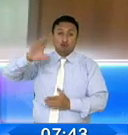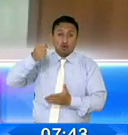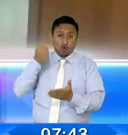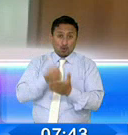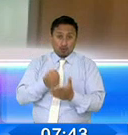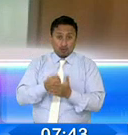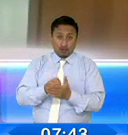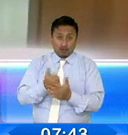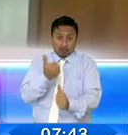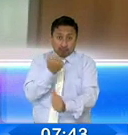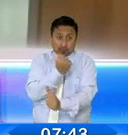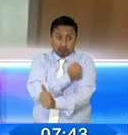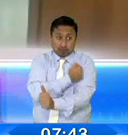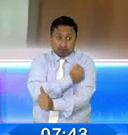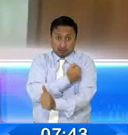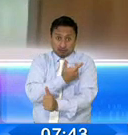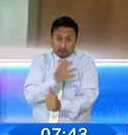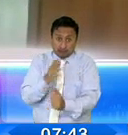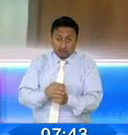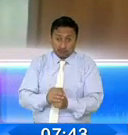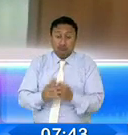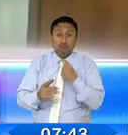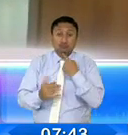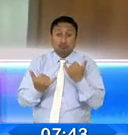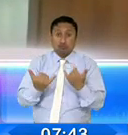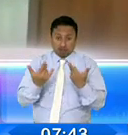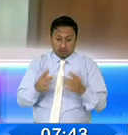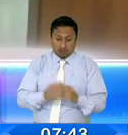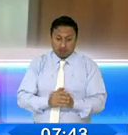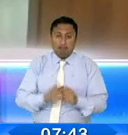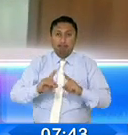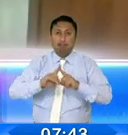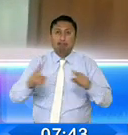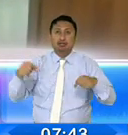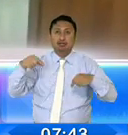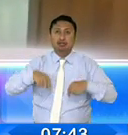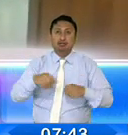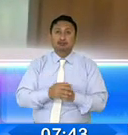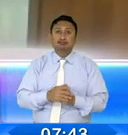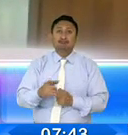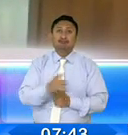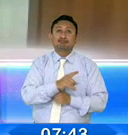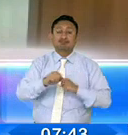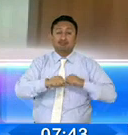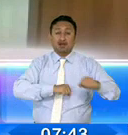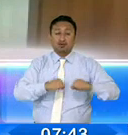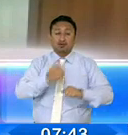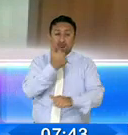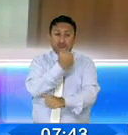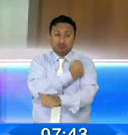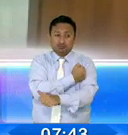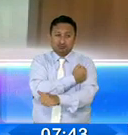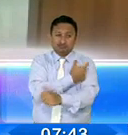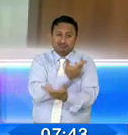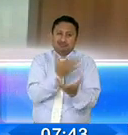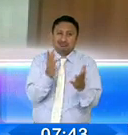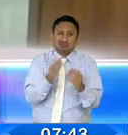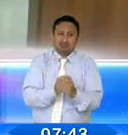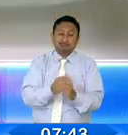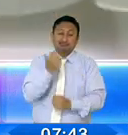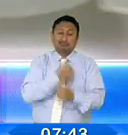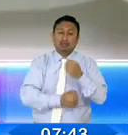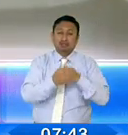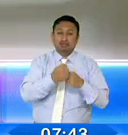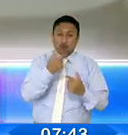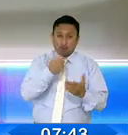dice que están adquiriendo, pero hubo un debilitamiento enorme de los esfuerzos de vacunación todo el año pasado. Explica que